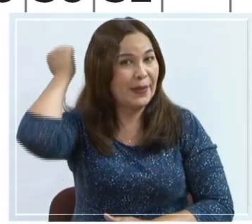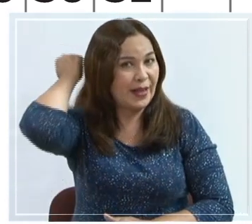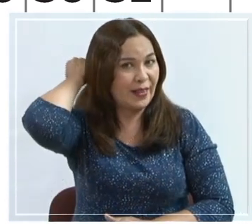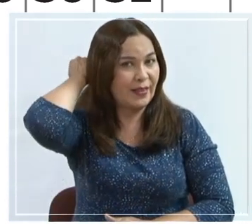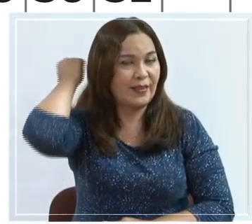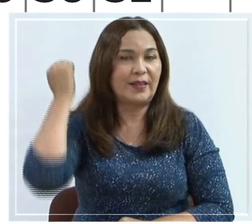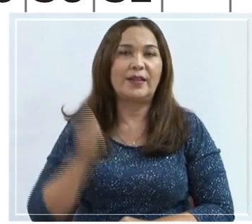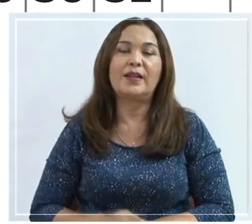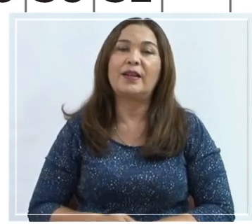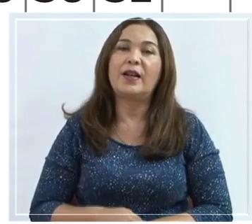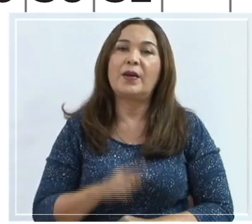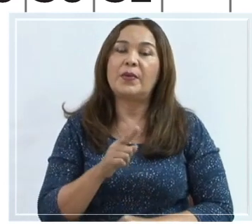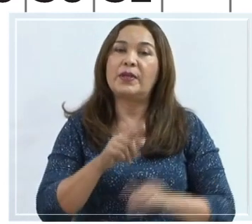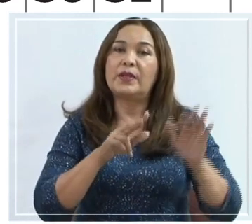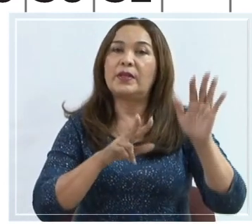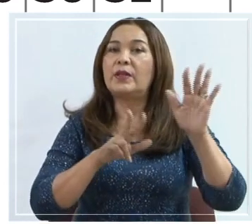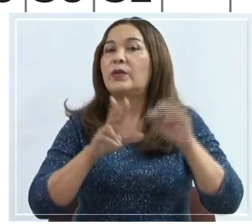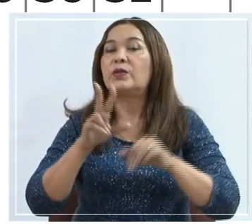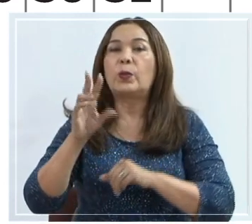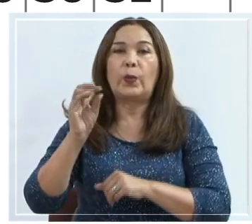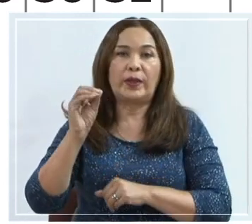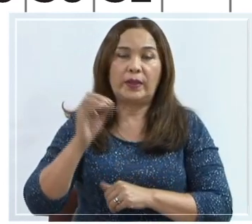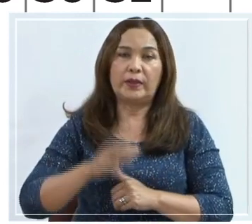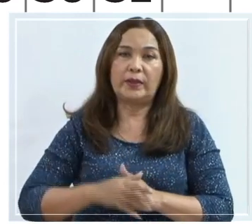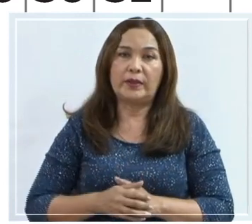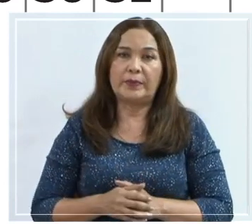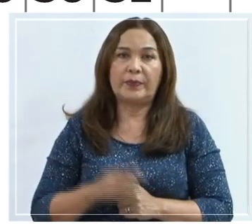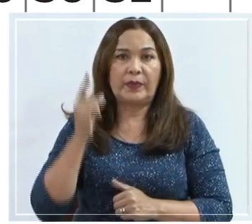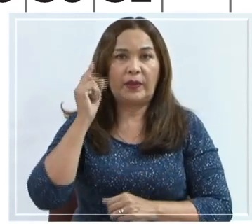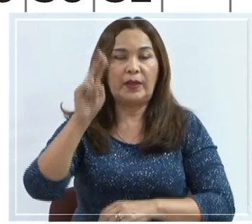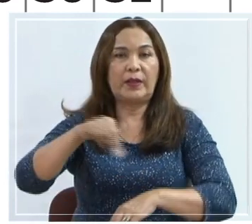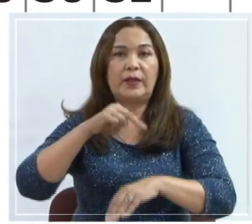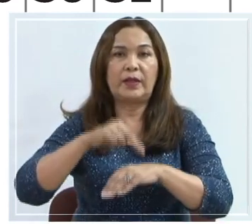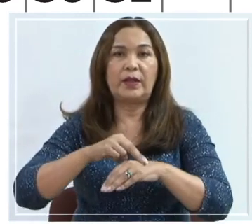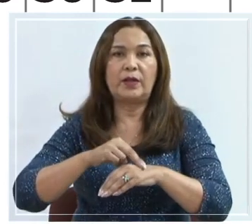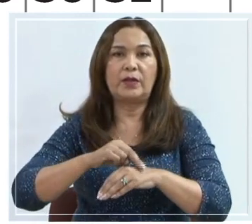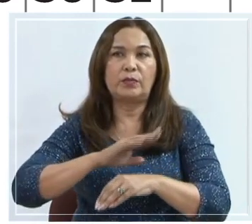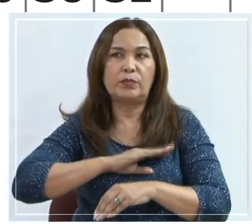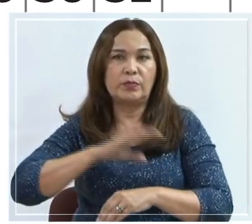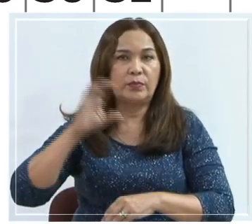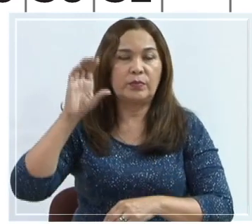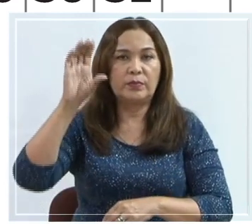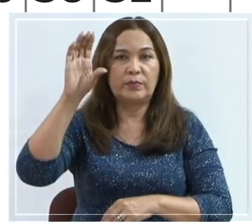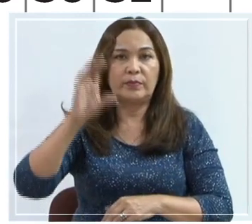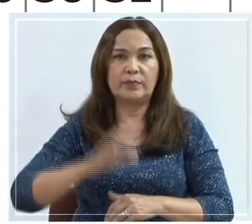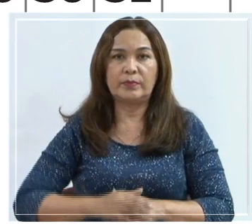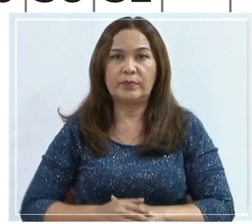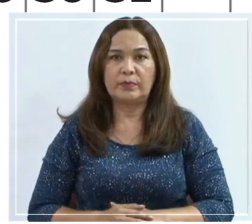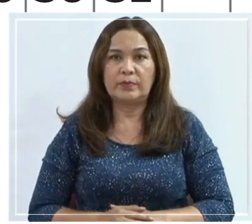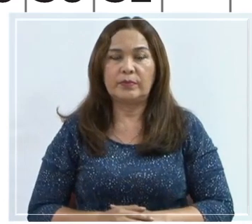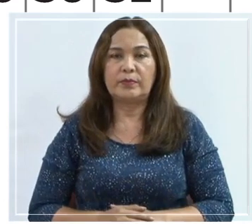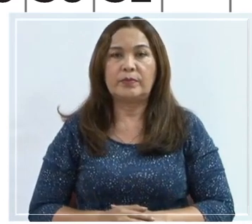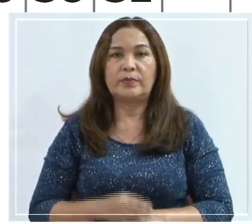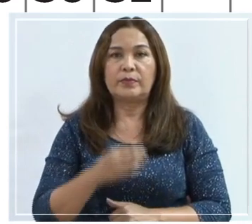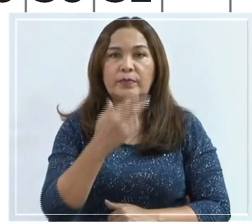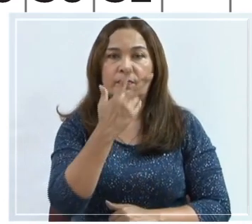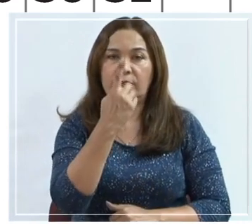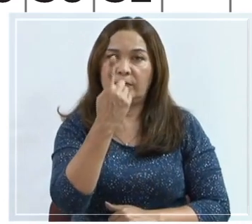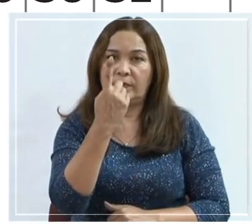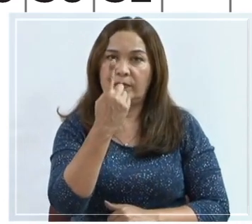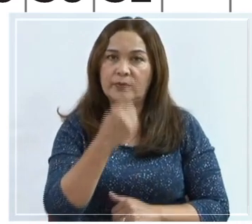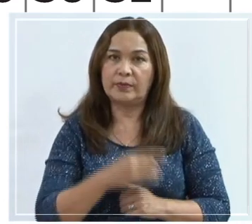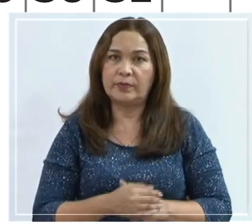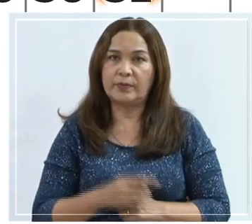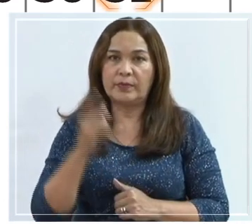miranda 1750 día nacional del patrimonio día 31